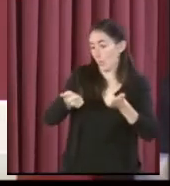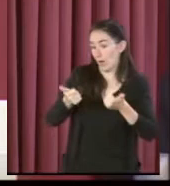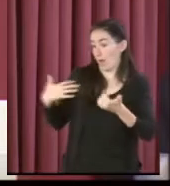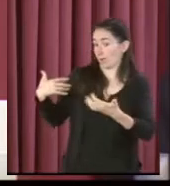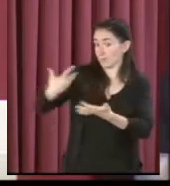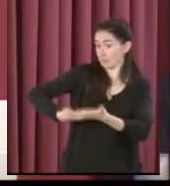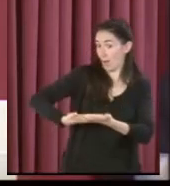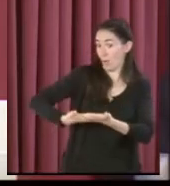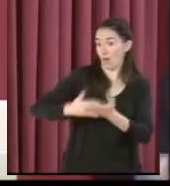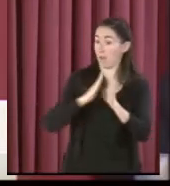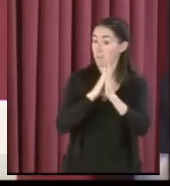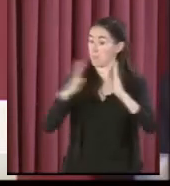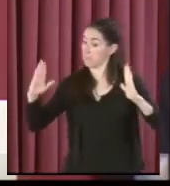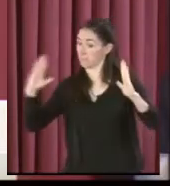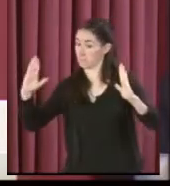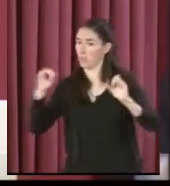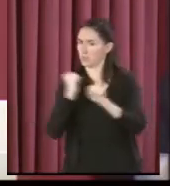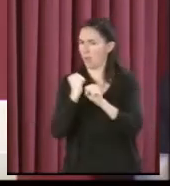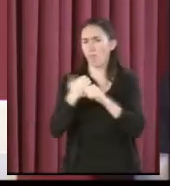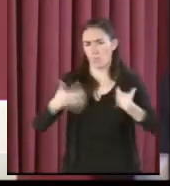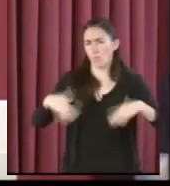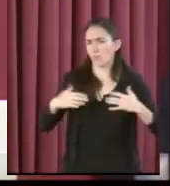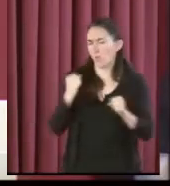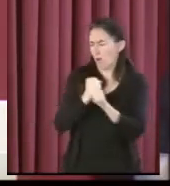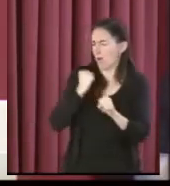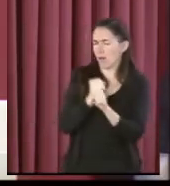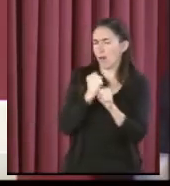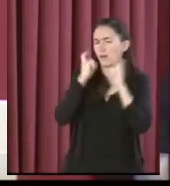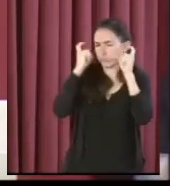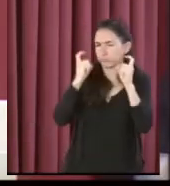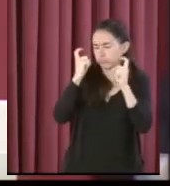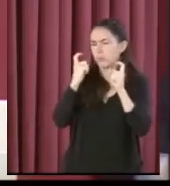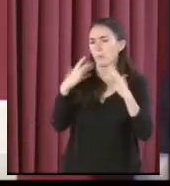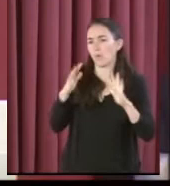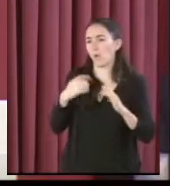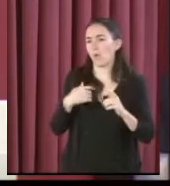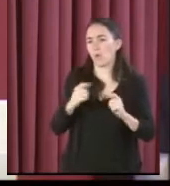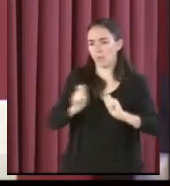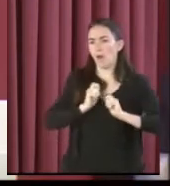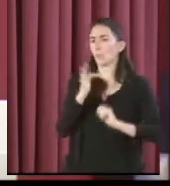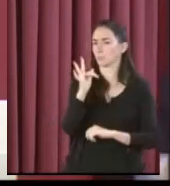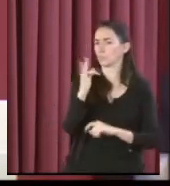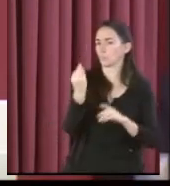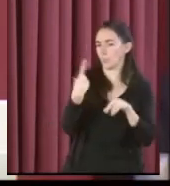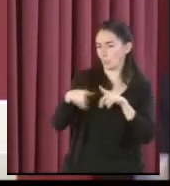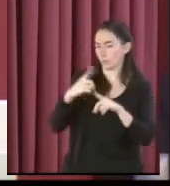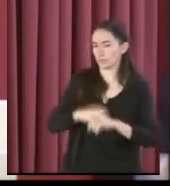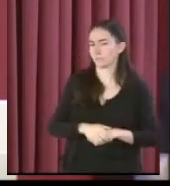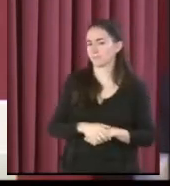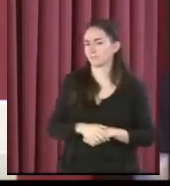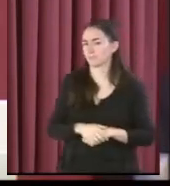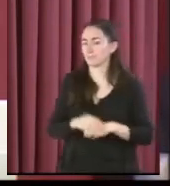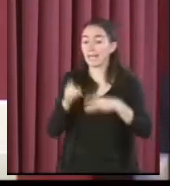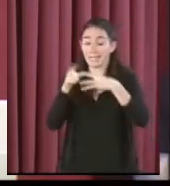de trabajo ha sido intenso, exigente y provechoso, pero ha estado condicionado por tres